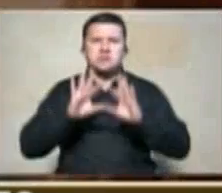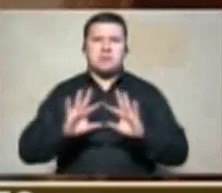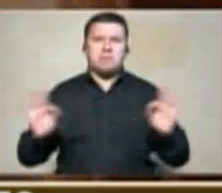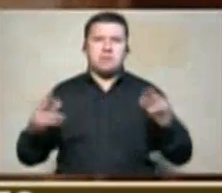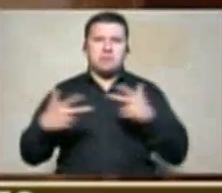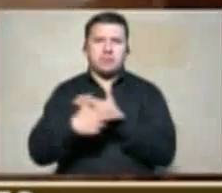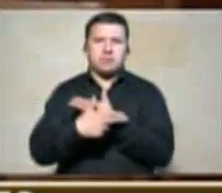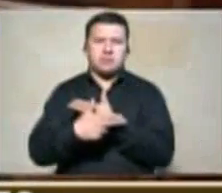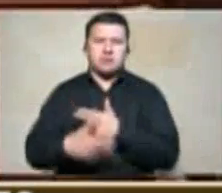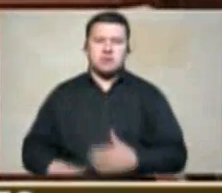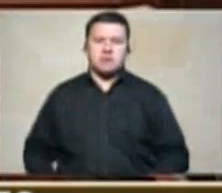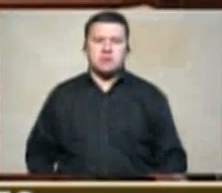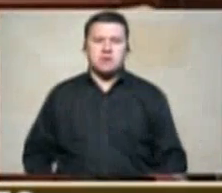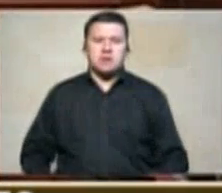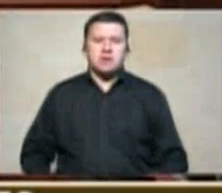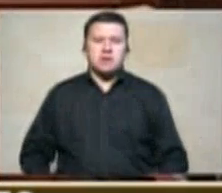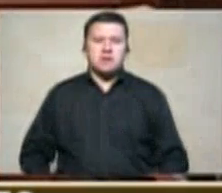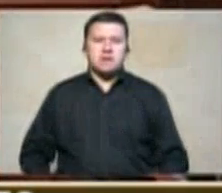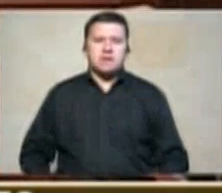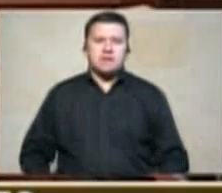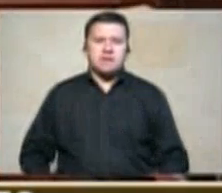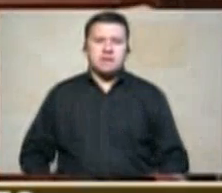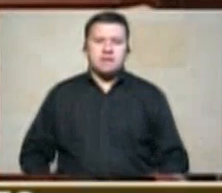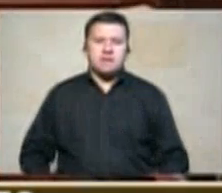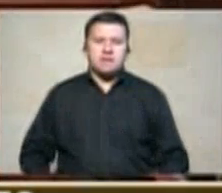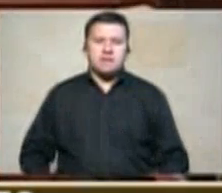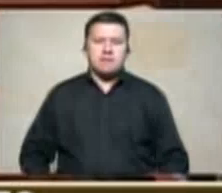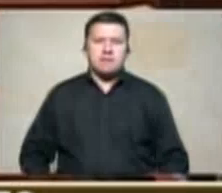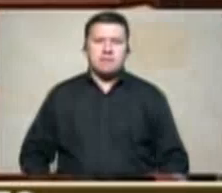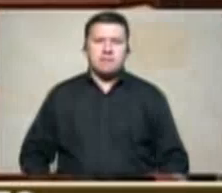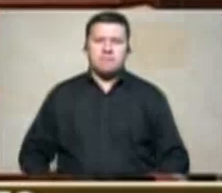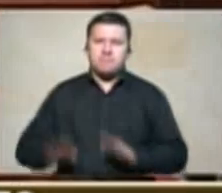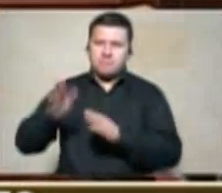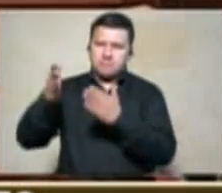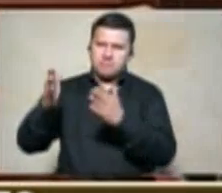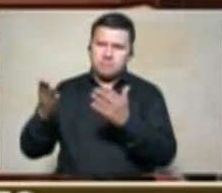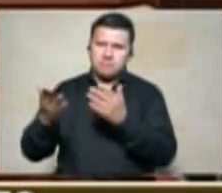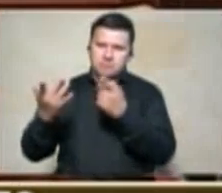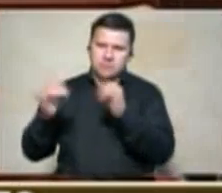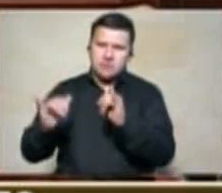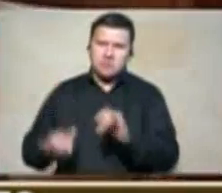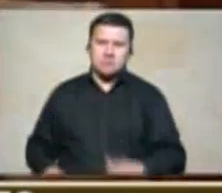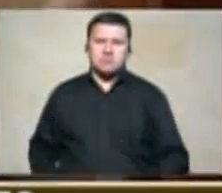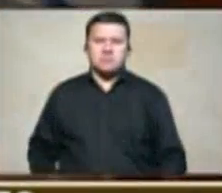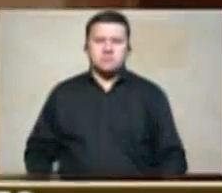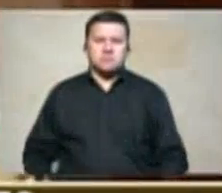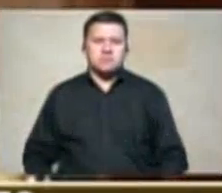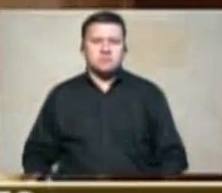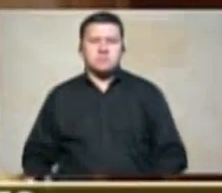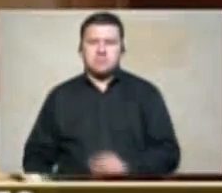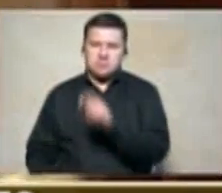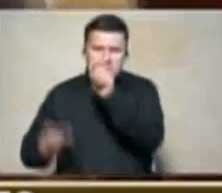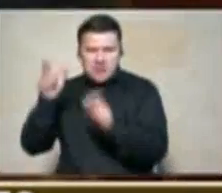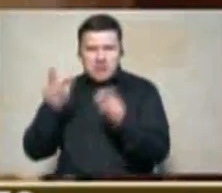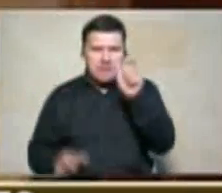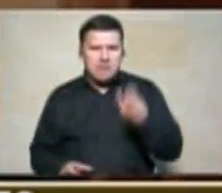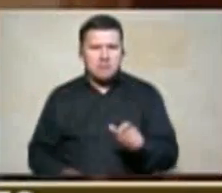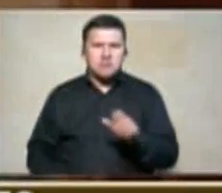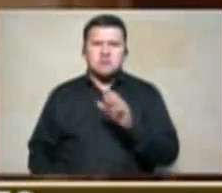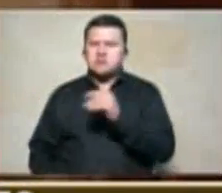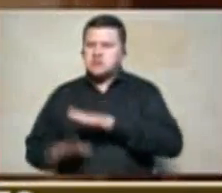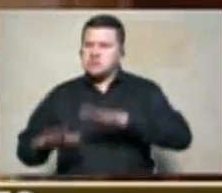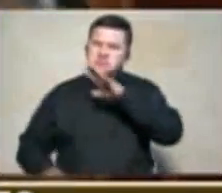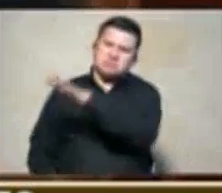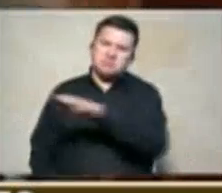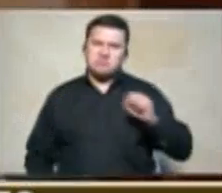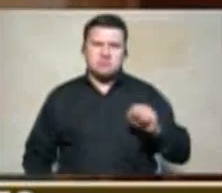Representante Padawi, por favor, termine. Donde la gente le despojaron sus territorios a la fuerza, pero también